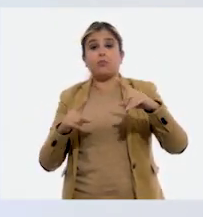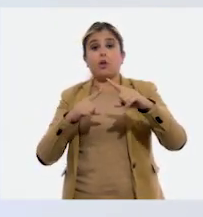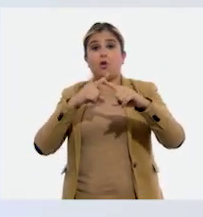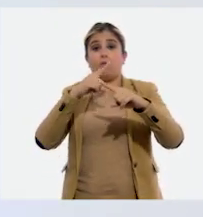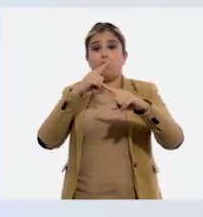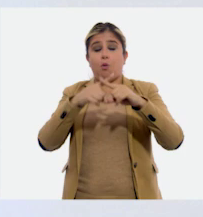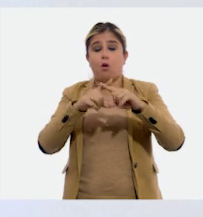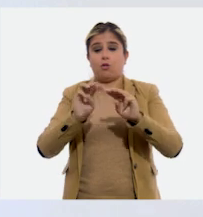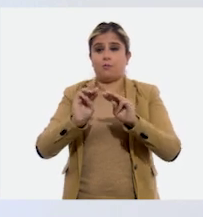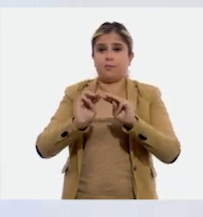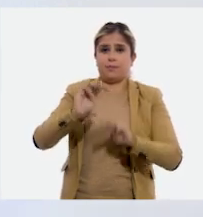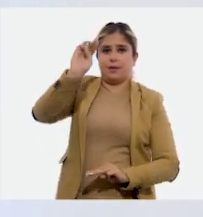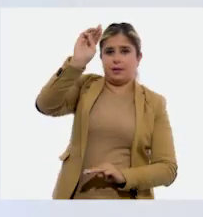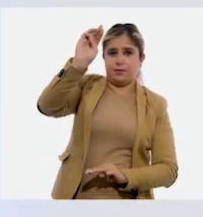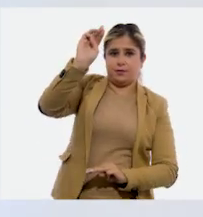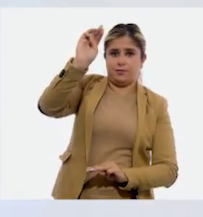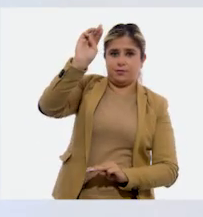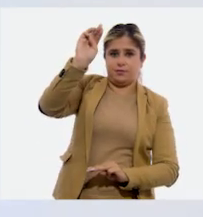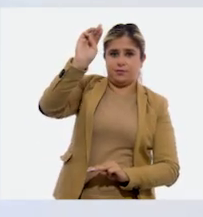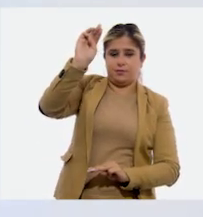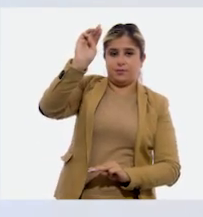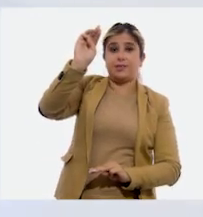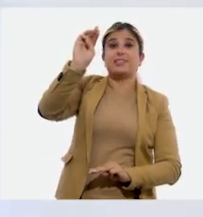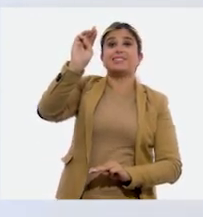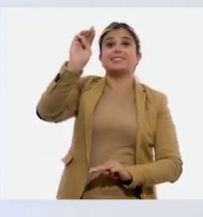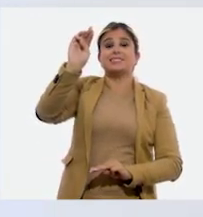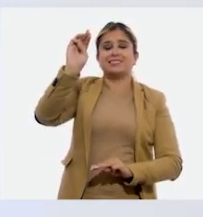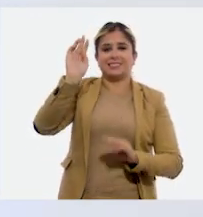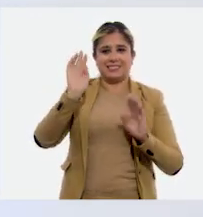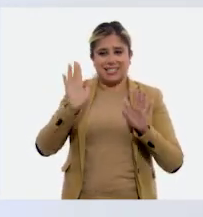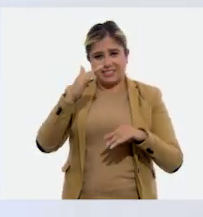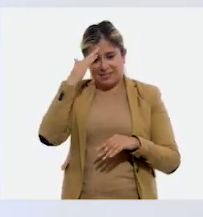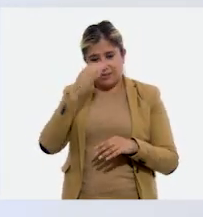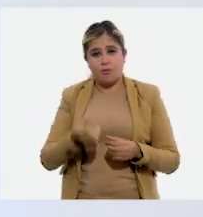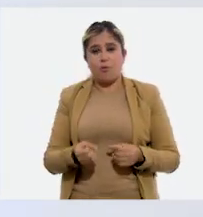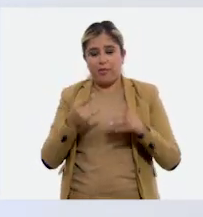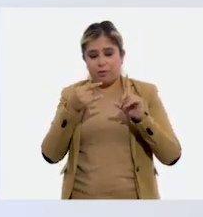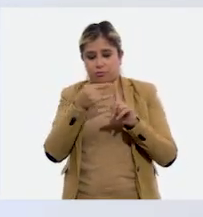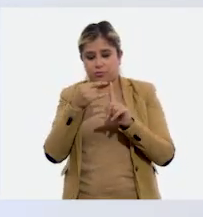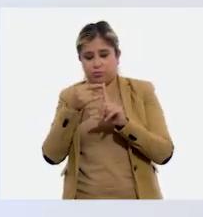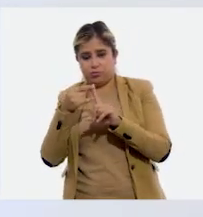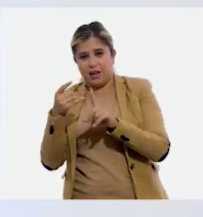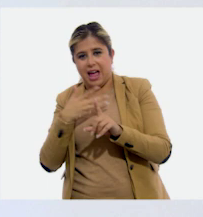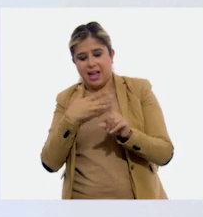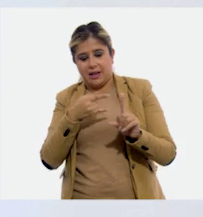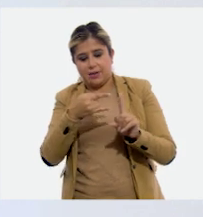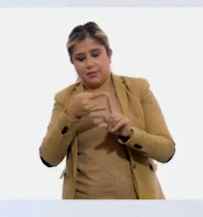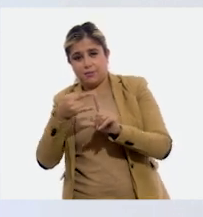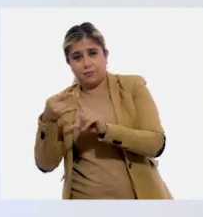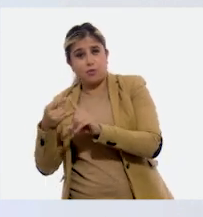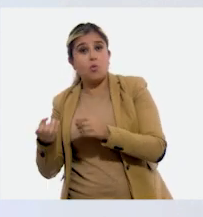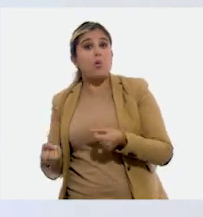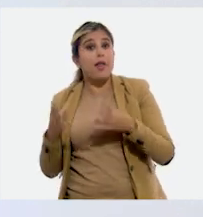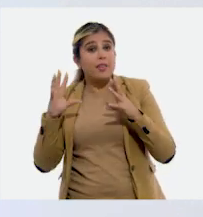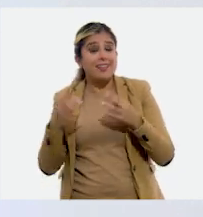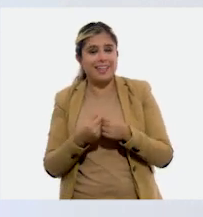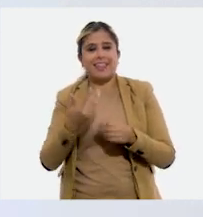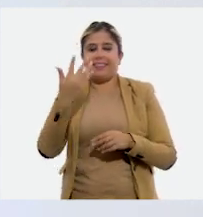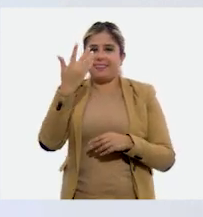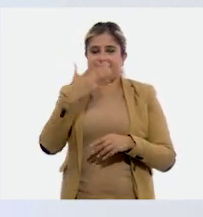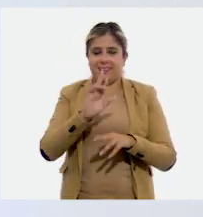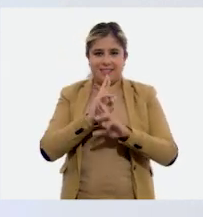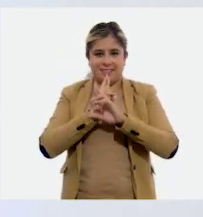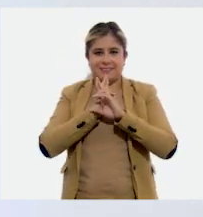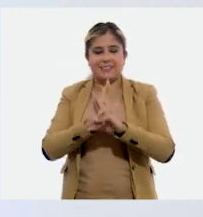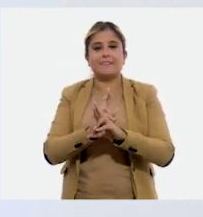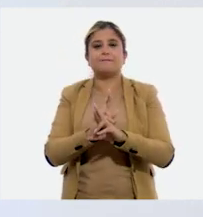por la altura, ¿verdad? Uh-huh. Ahora sí, ya contamos cuántos cuadritos de base, Jenny. ¿Cuántos son? 10, maestra. Muy